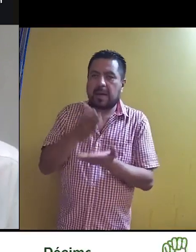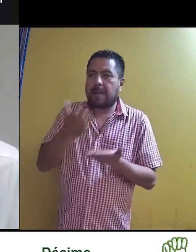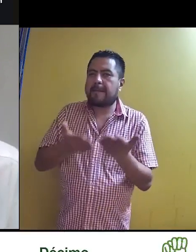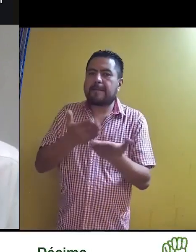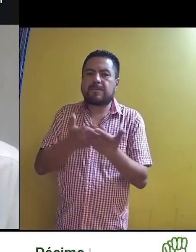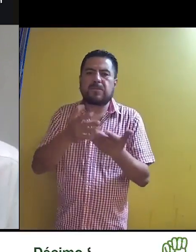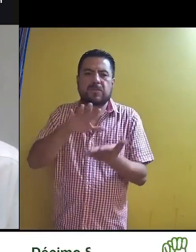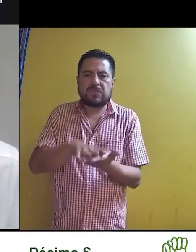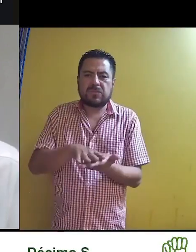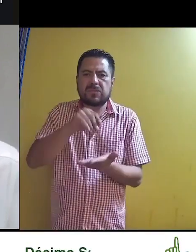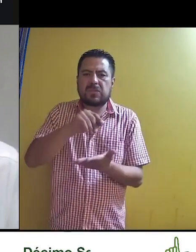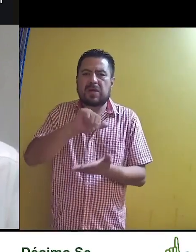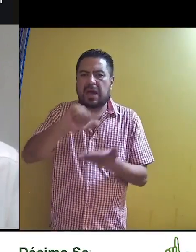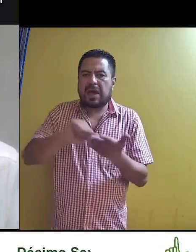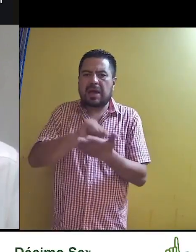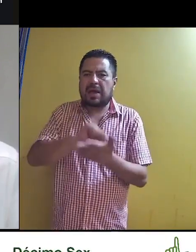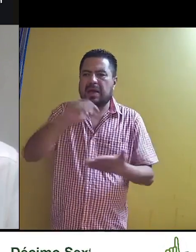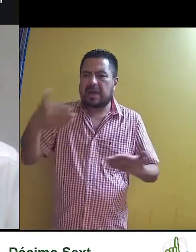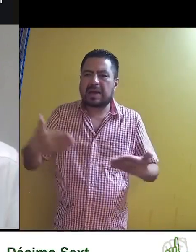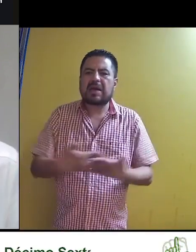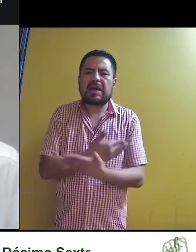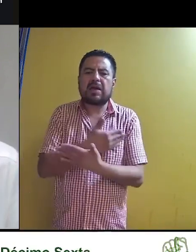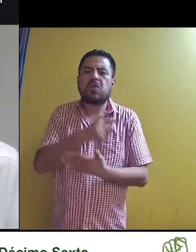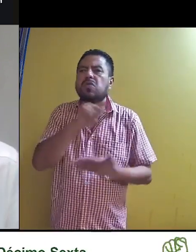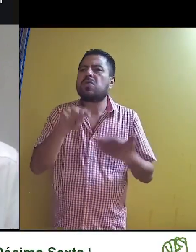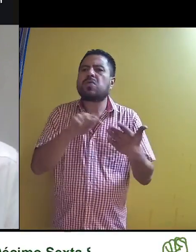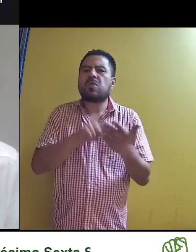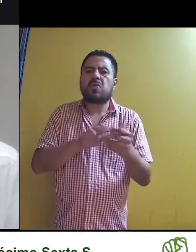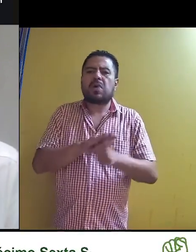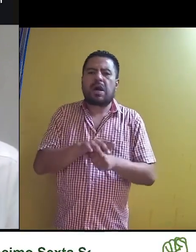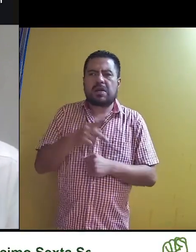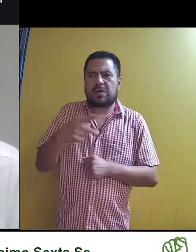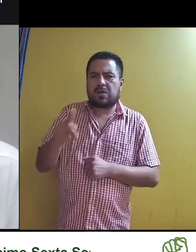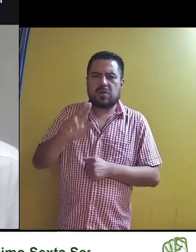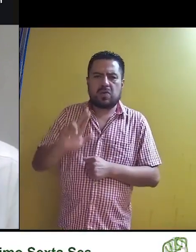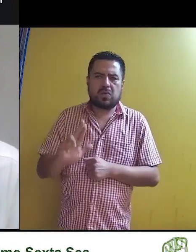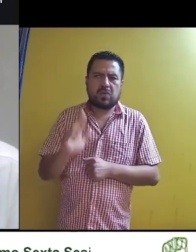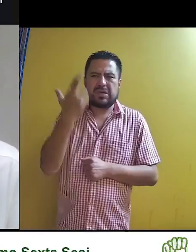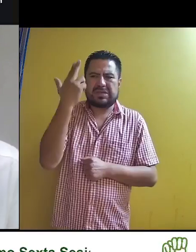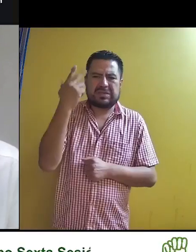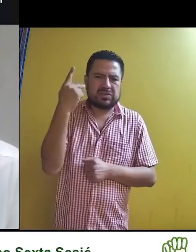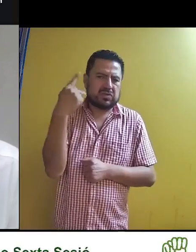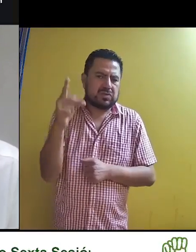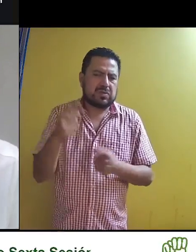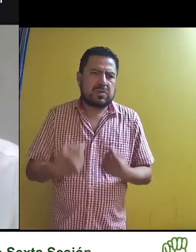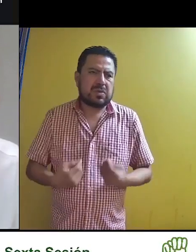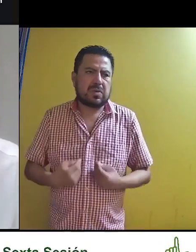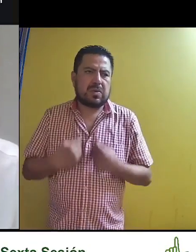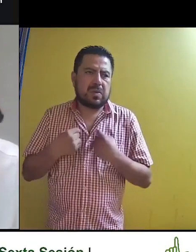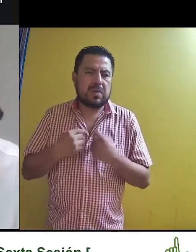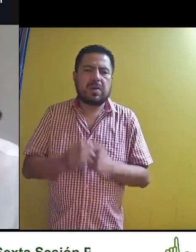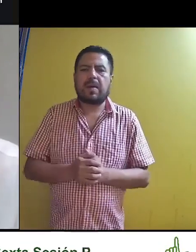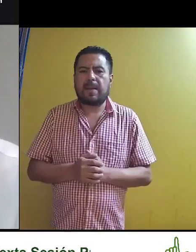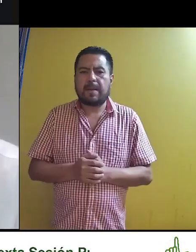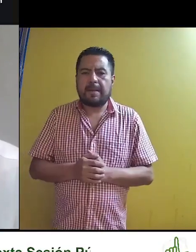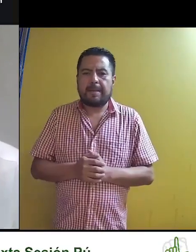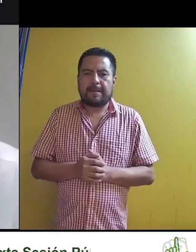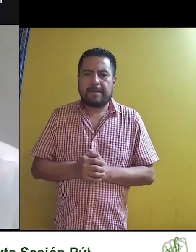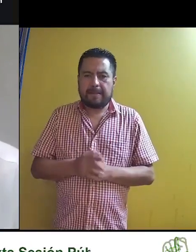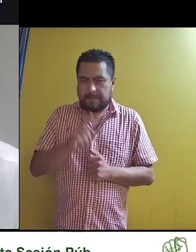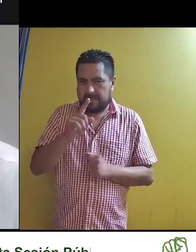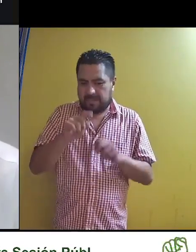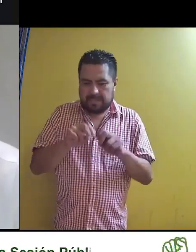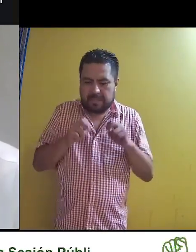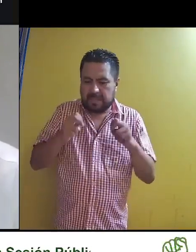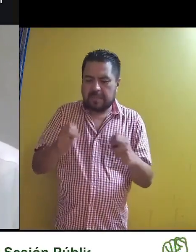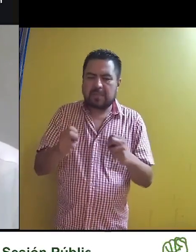copia de un acta de nacimiento con lugar de nacimiento en Huitzuco, Huitzuco de los Figueroa. El Consejo